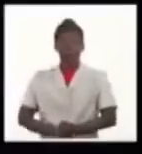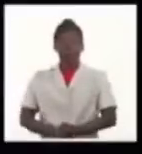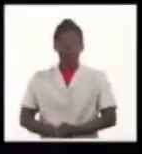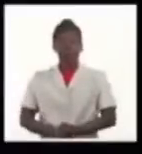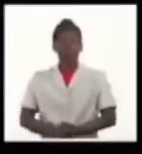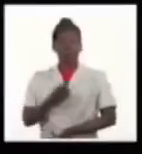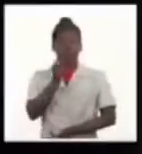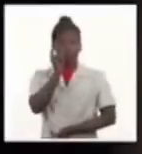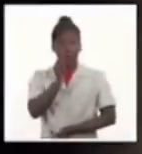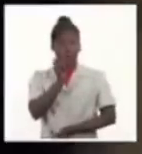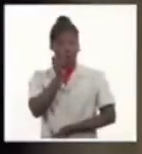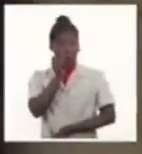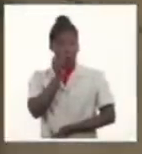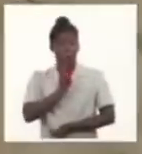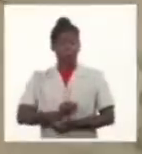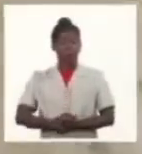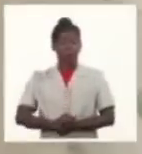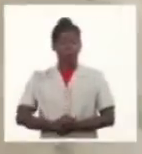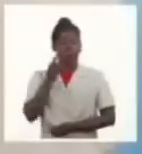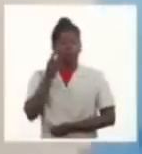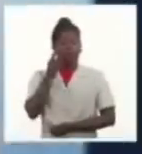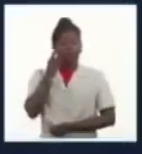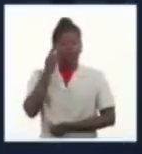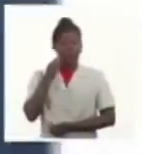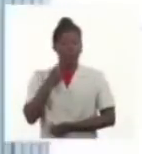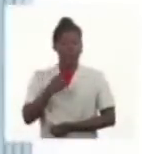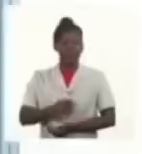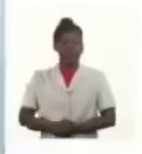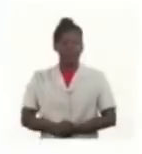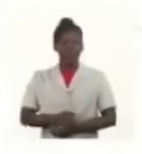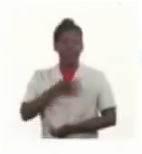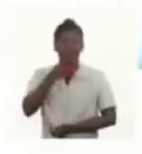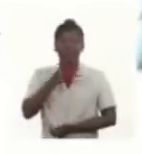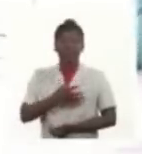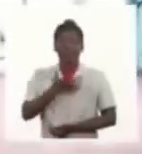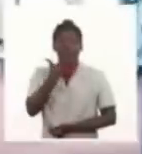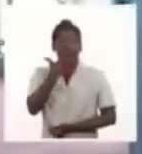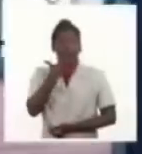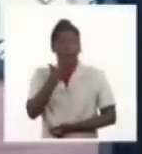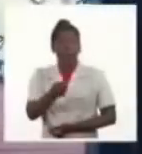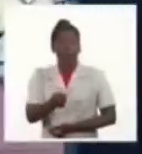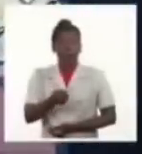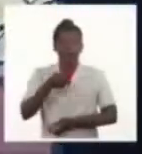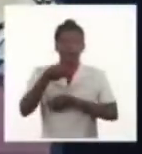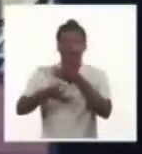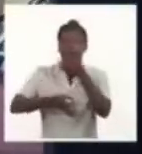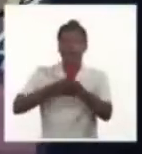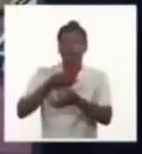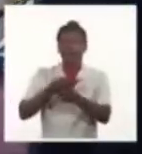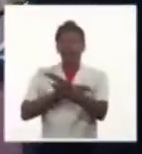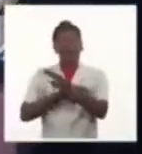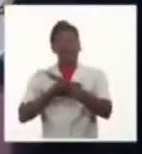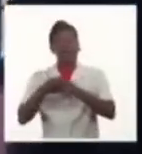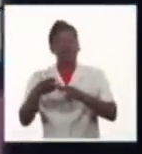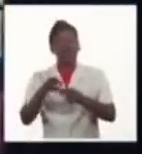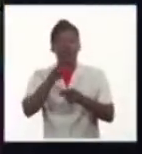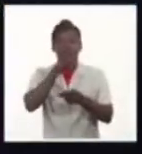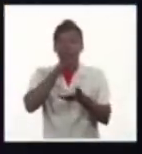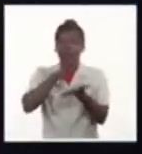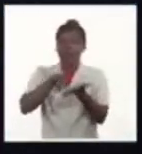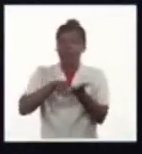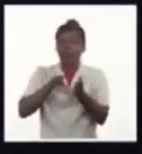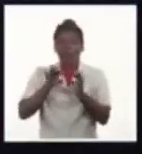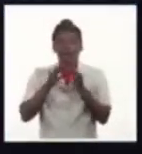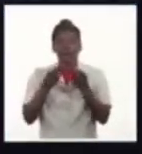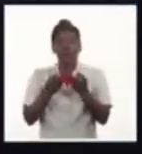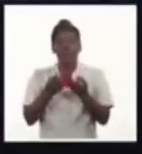recuerda con mucho cariño, cuenta que Fidel disfrutaba hablar de su terruño natal y de sus padres, de su familia toda con